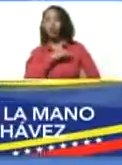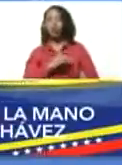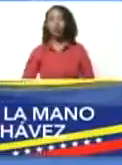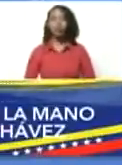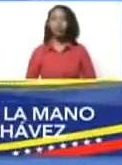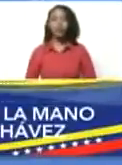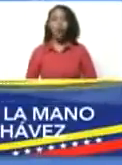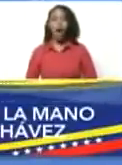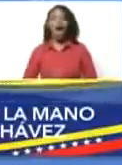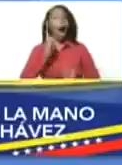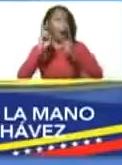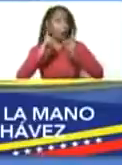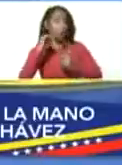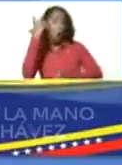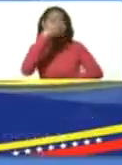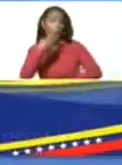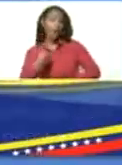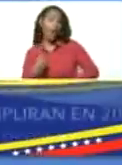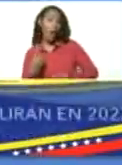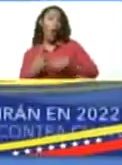unos más jovencitos que otros.